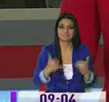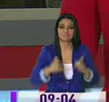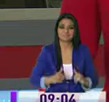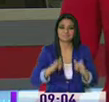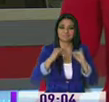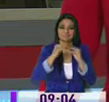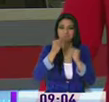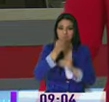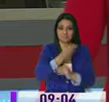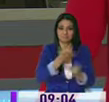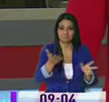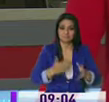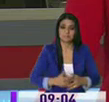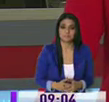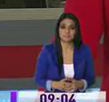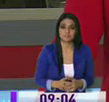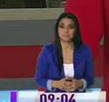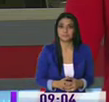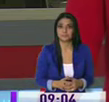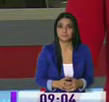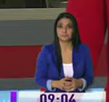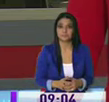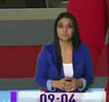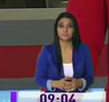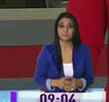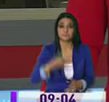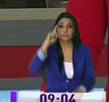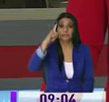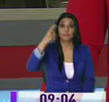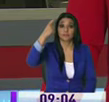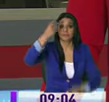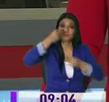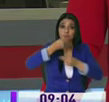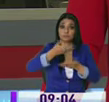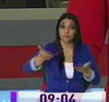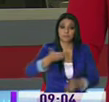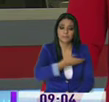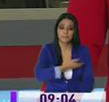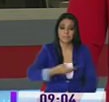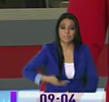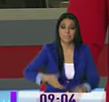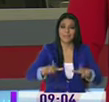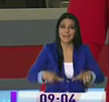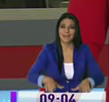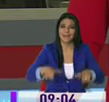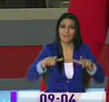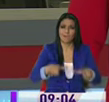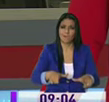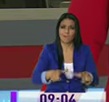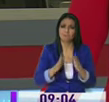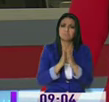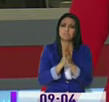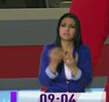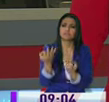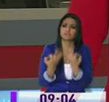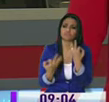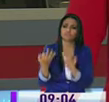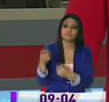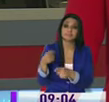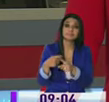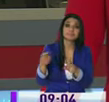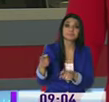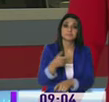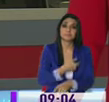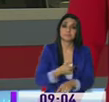información y les contamos que durante su espacio el gobierno informe al presidente a lenin moreno exigió explicaciones al ex presidente rafael correa